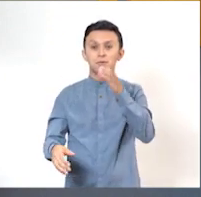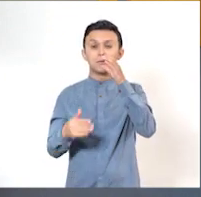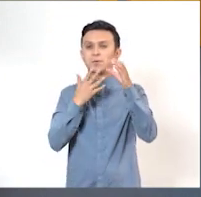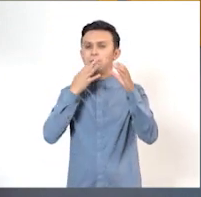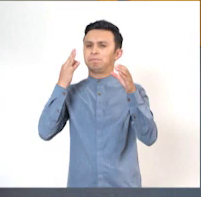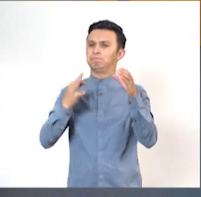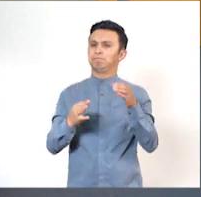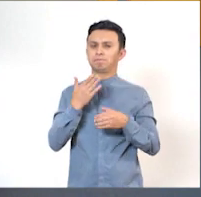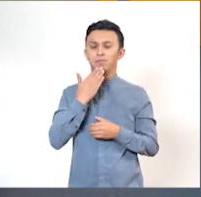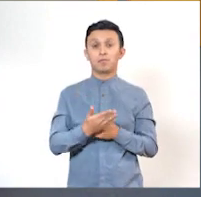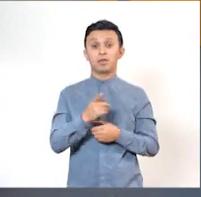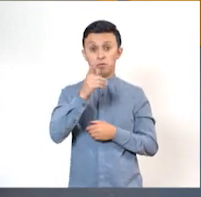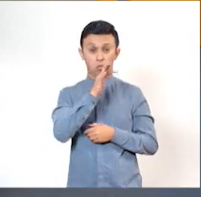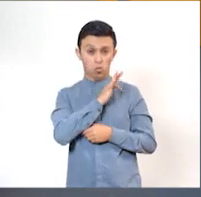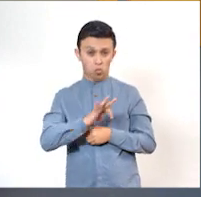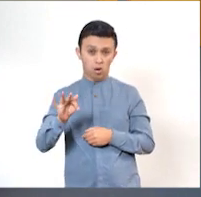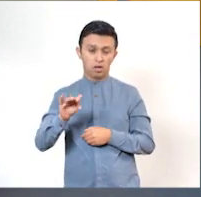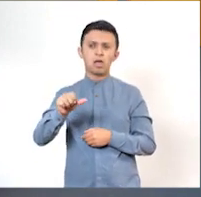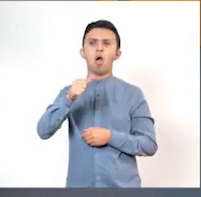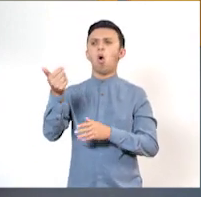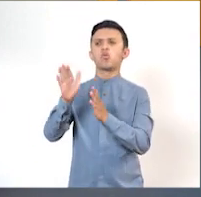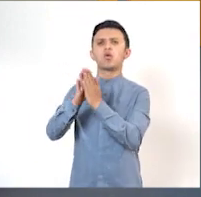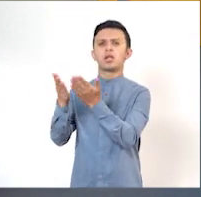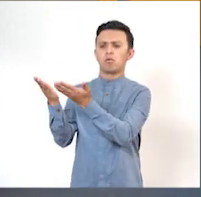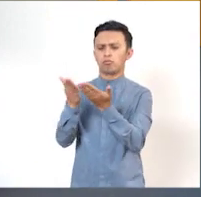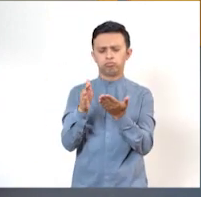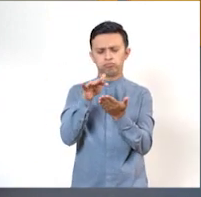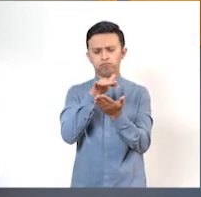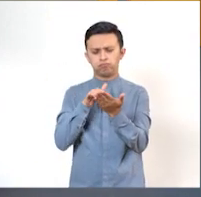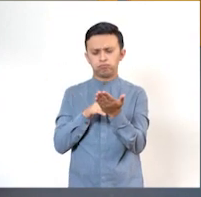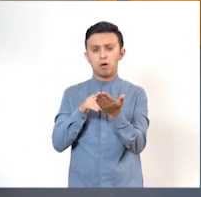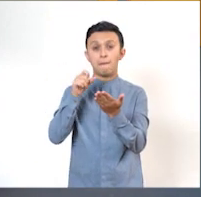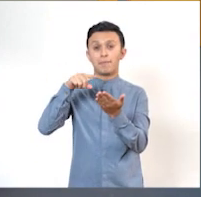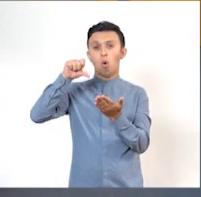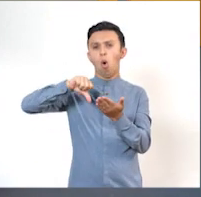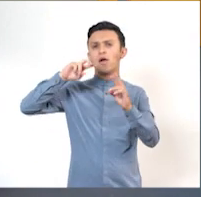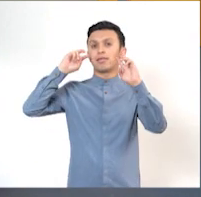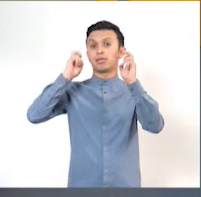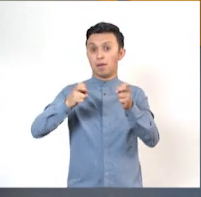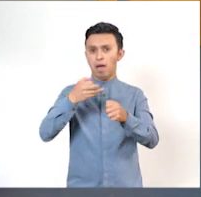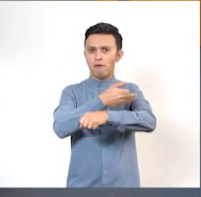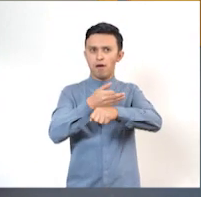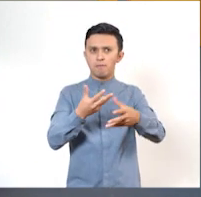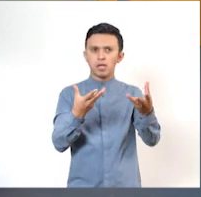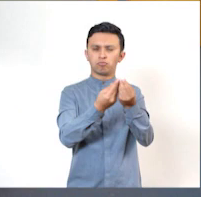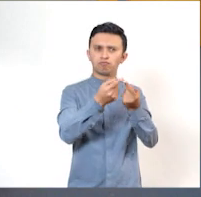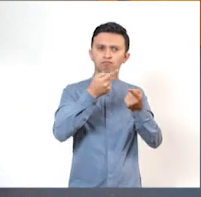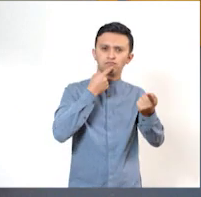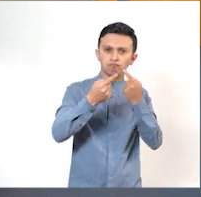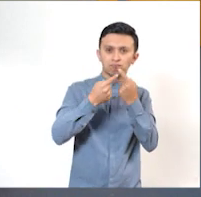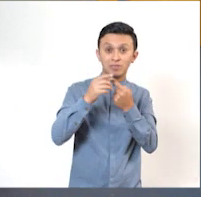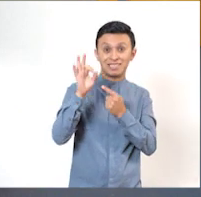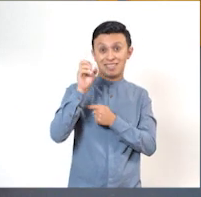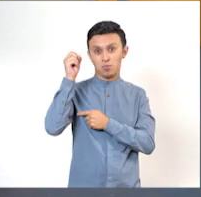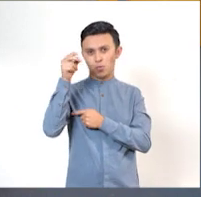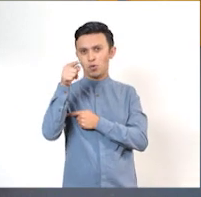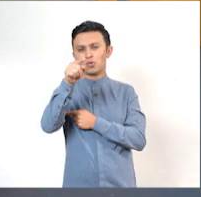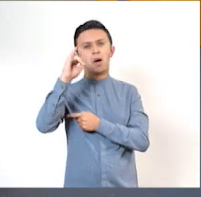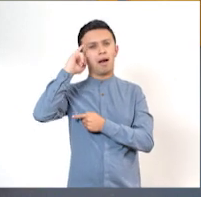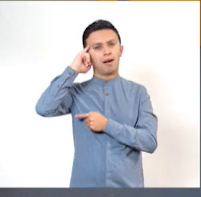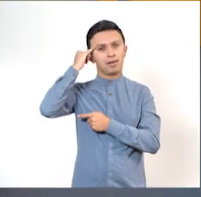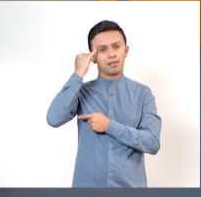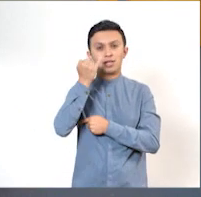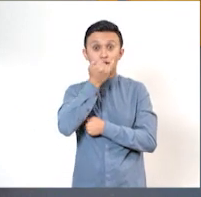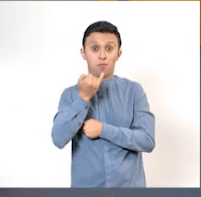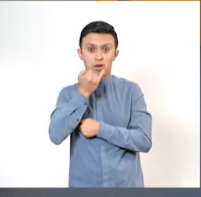Está buenísimo. Si te es posible, consulta otros libros y comenta el tema de hoy con tu familia. Si tienes la fortuna de hablar